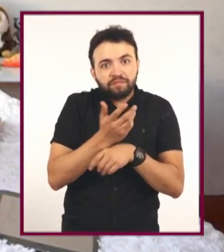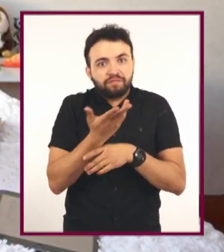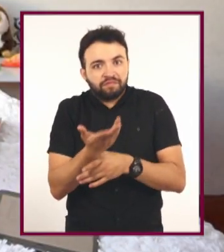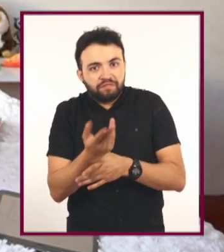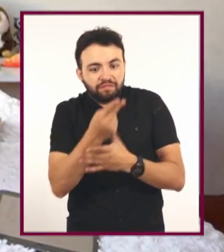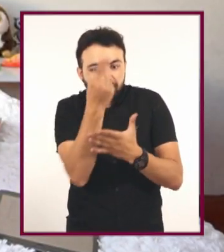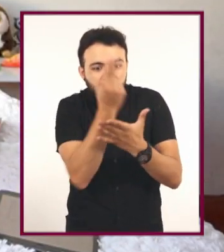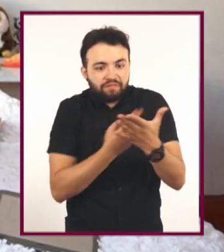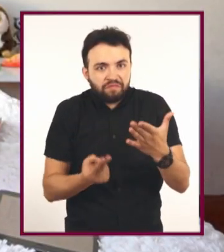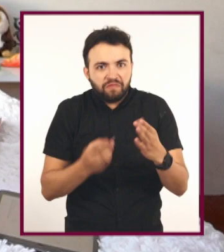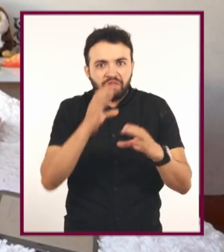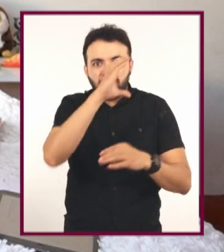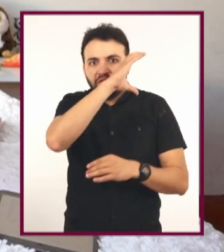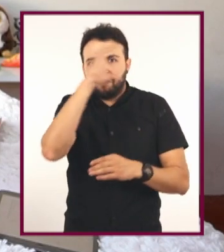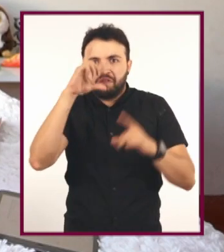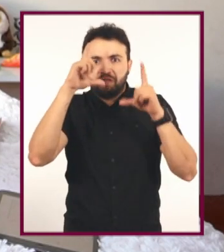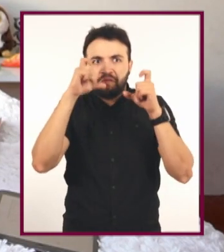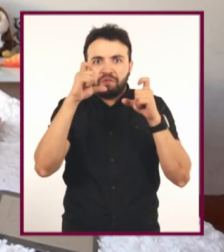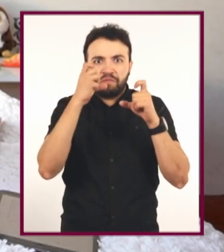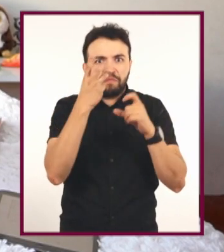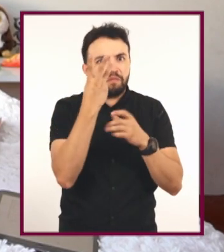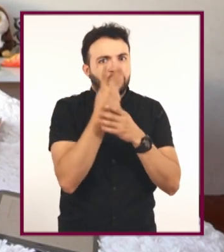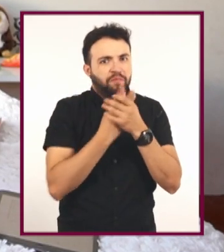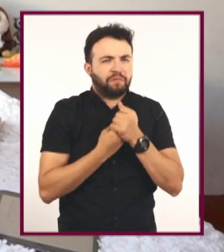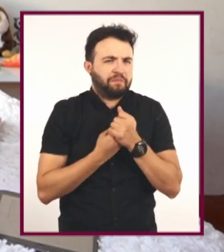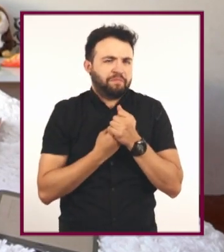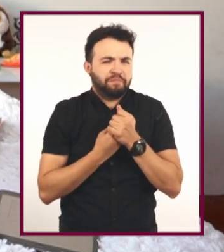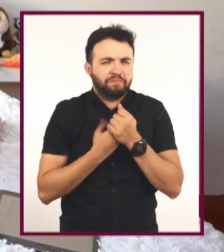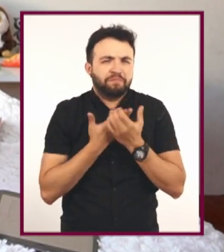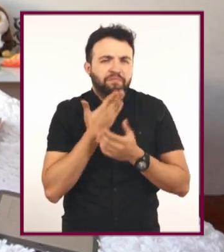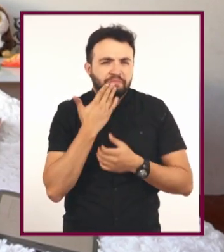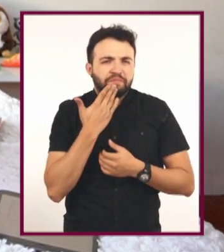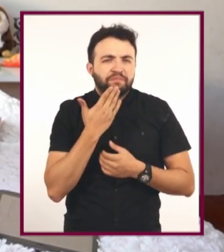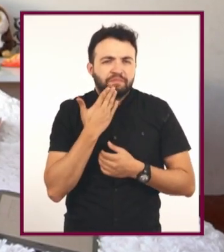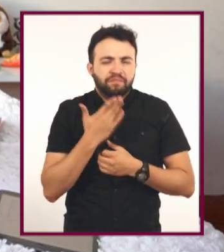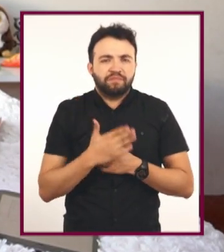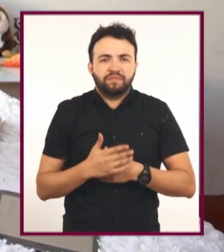Actriz, diseñadora y fotógrafa. ¿No suena mal?